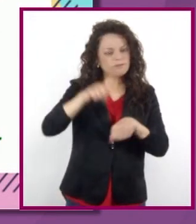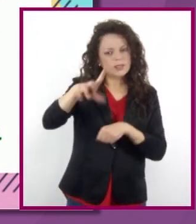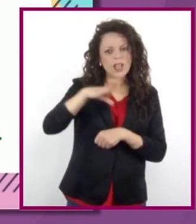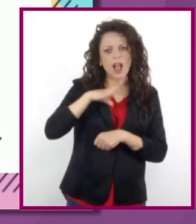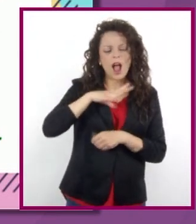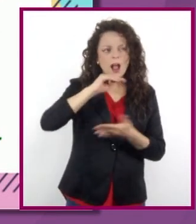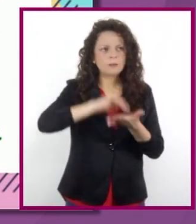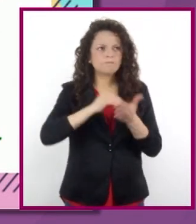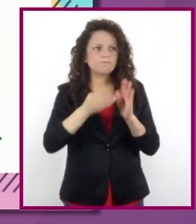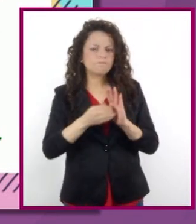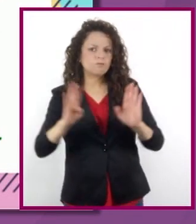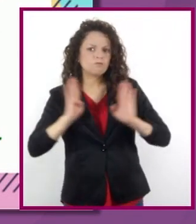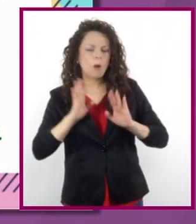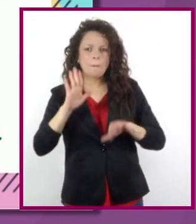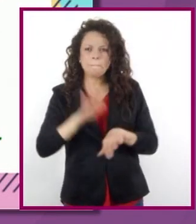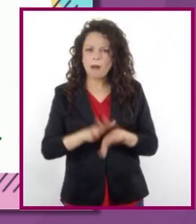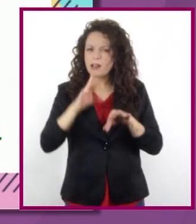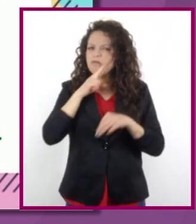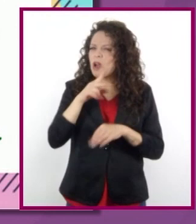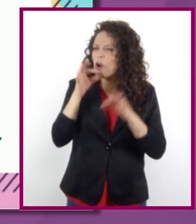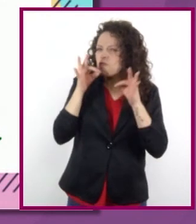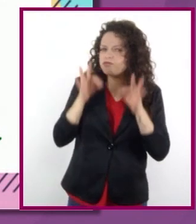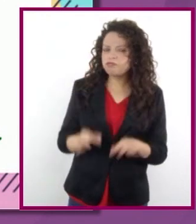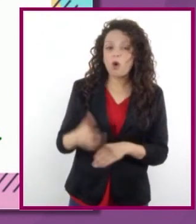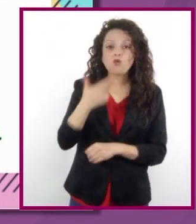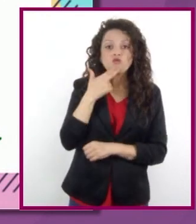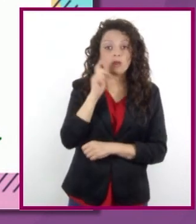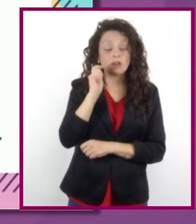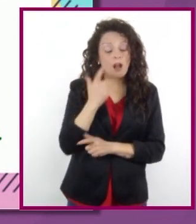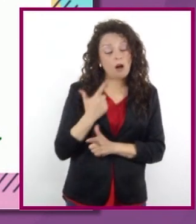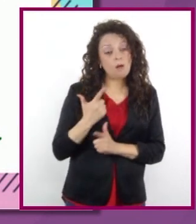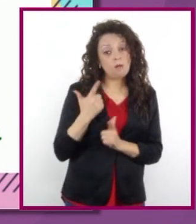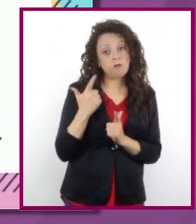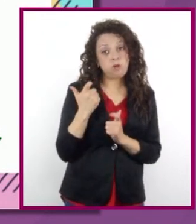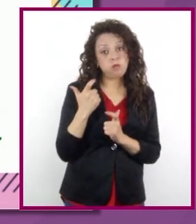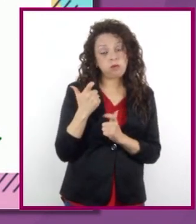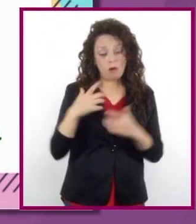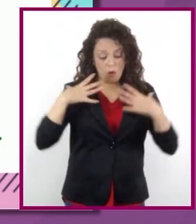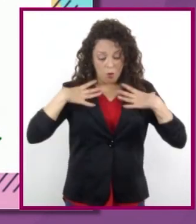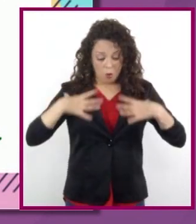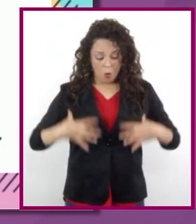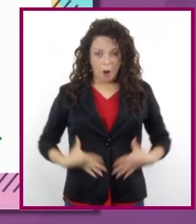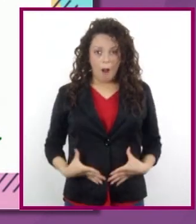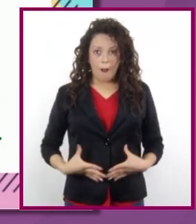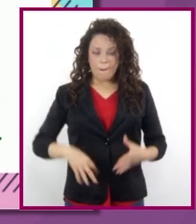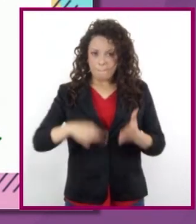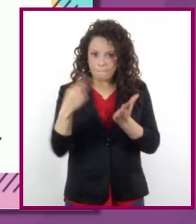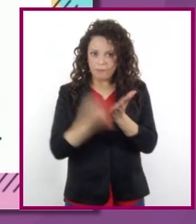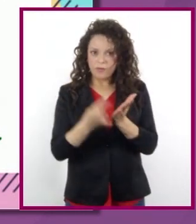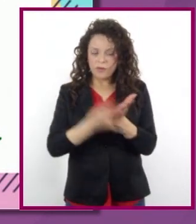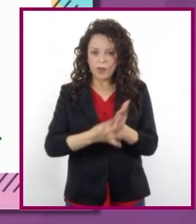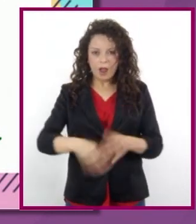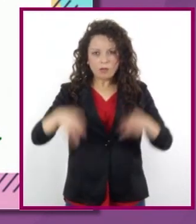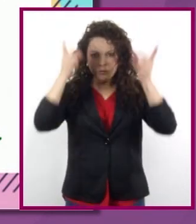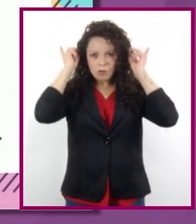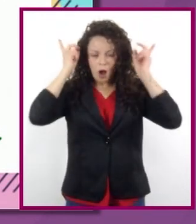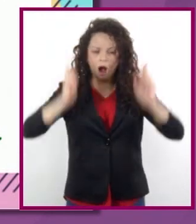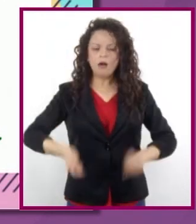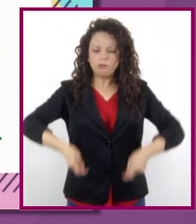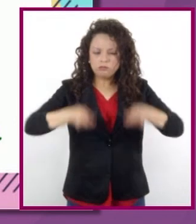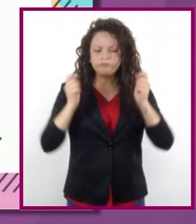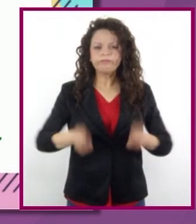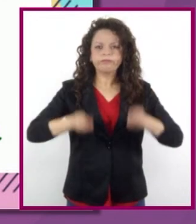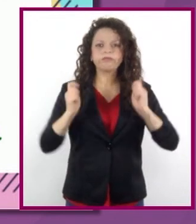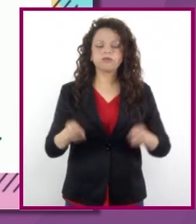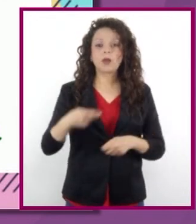militar más efectiva. Usaban armas de fuego, armadura de hierro, caballos y sobre todo se apoyaban en